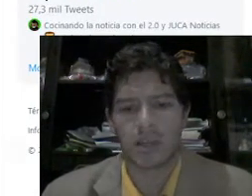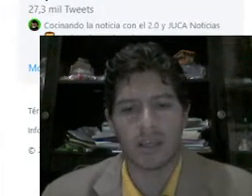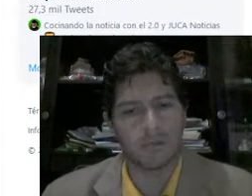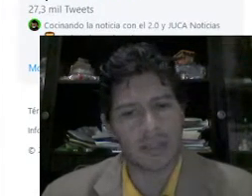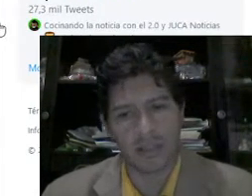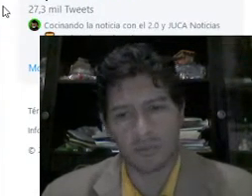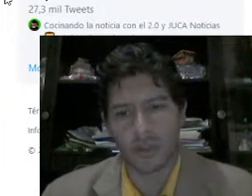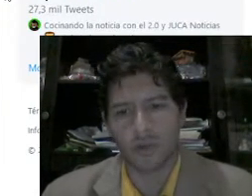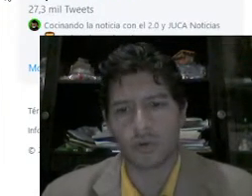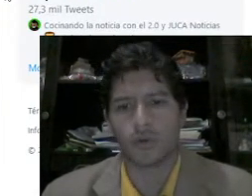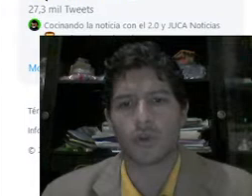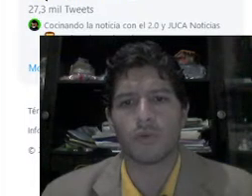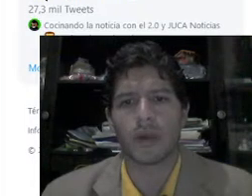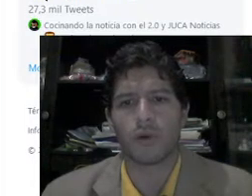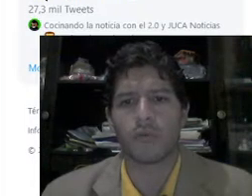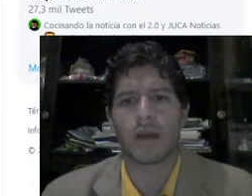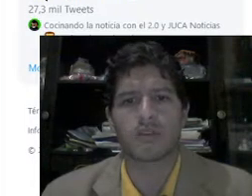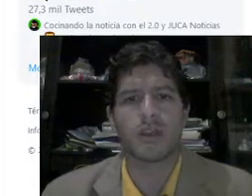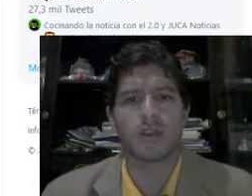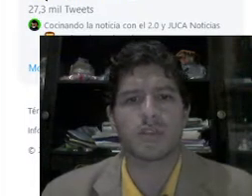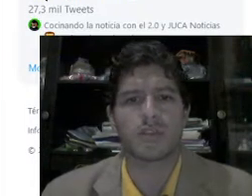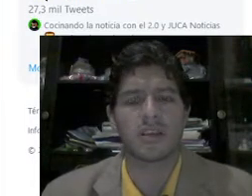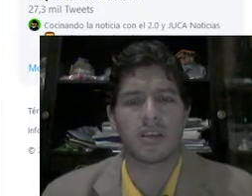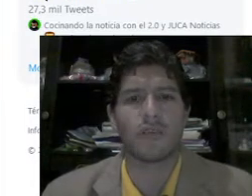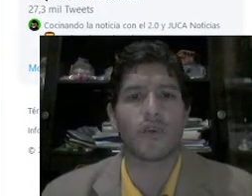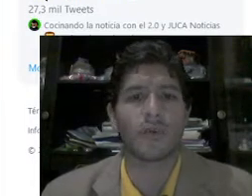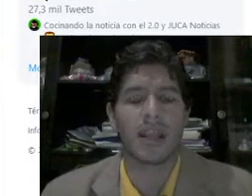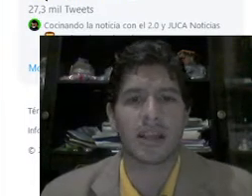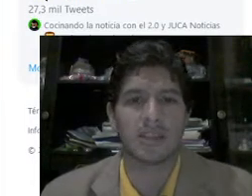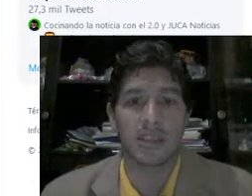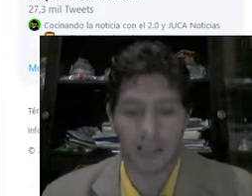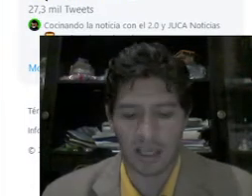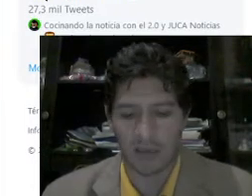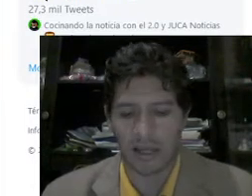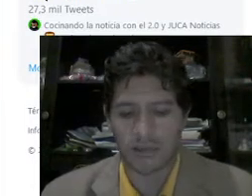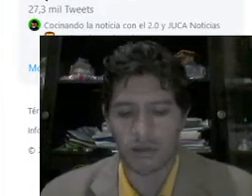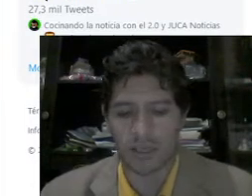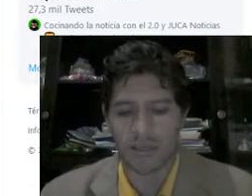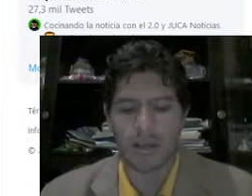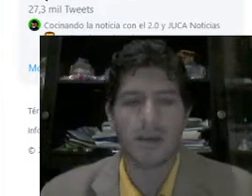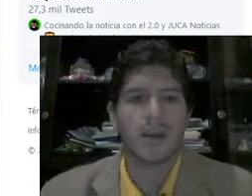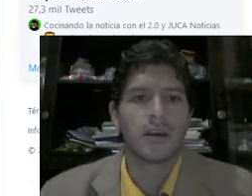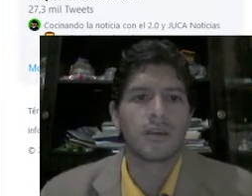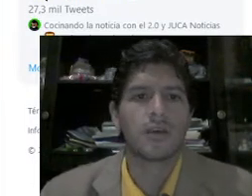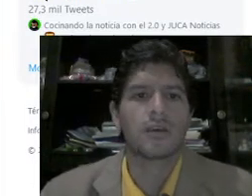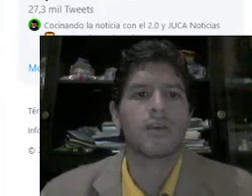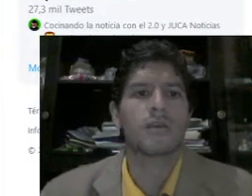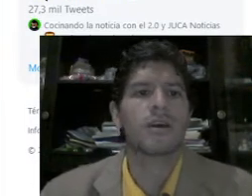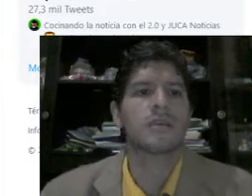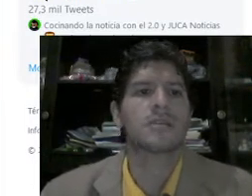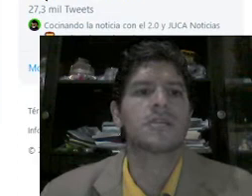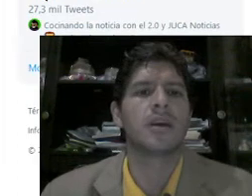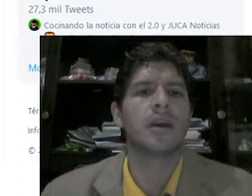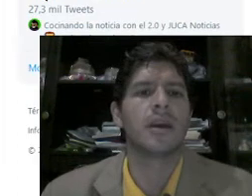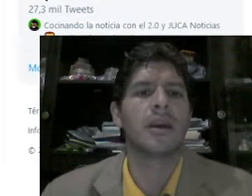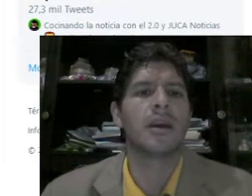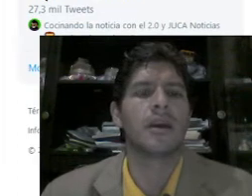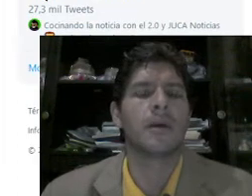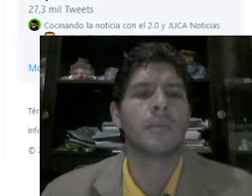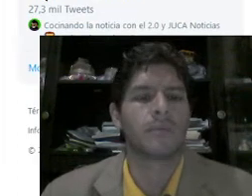Les quiero dar un ejemplo aquí, va a ser un poquito burdo, pero más o menos es la forma en la que se tienen que llevar las cosas.